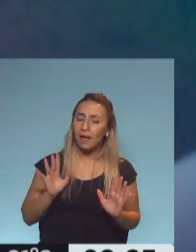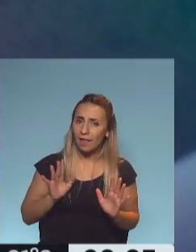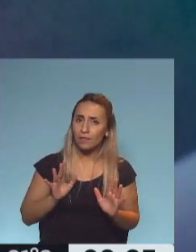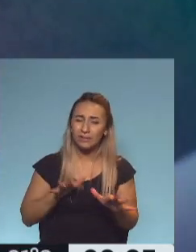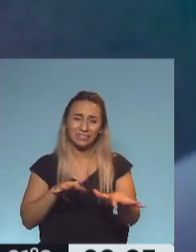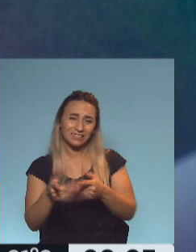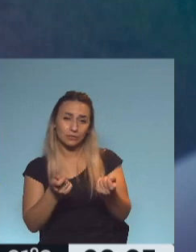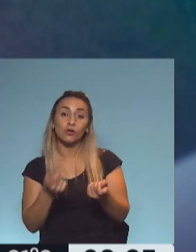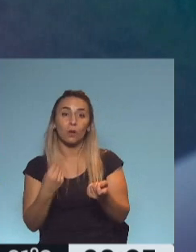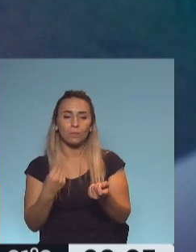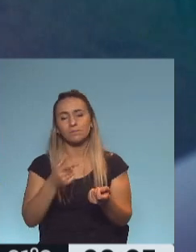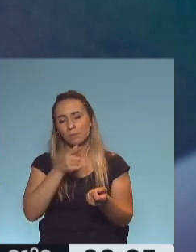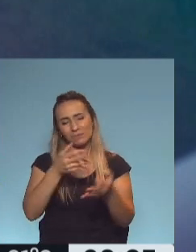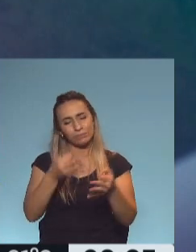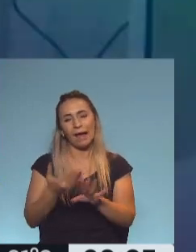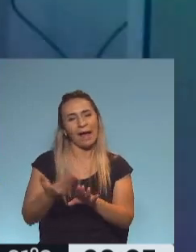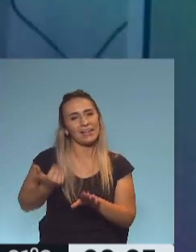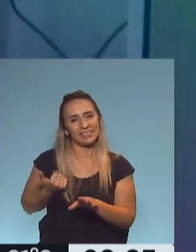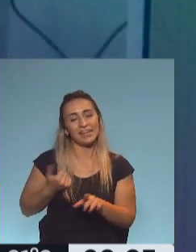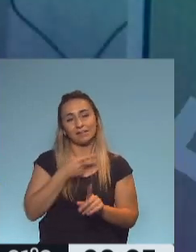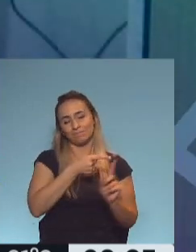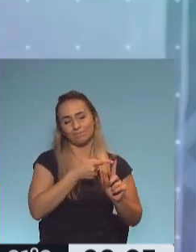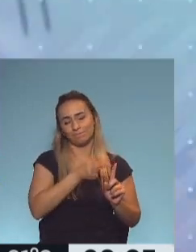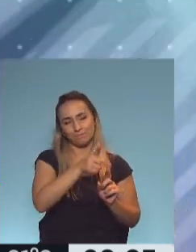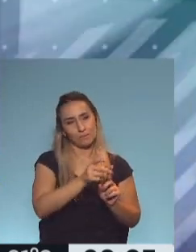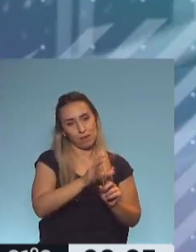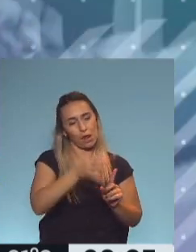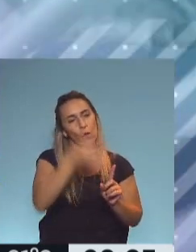Creo que ayer fue muy injusto, fue muy ingrato y se equivocó.